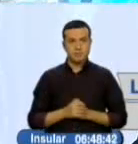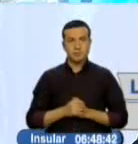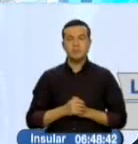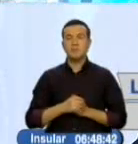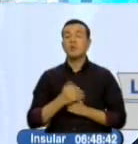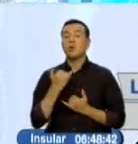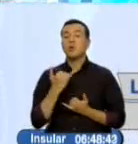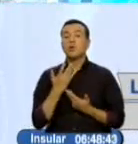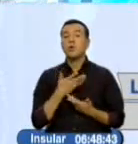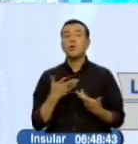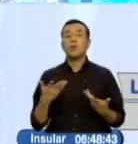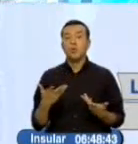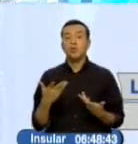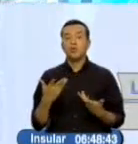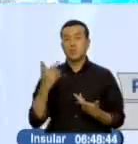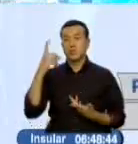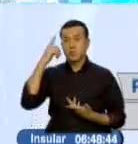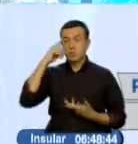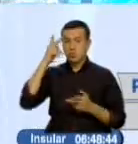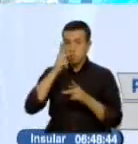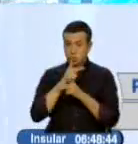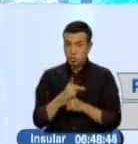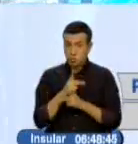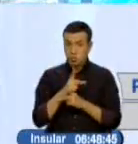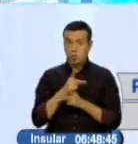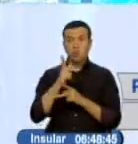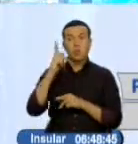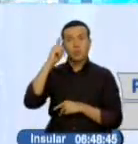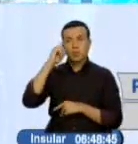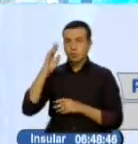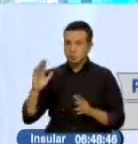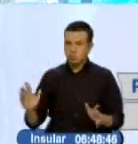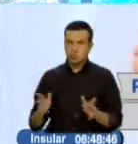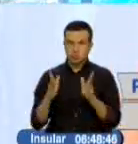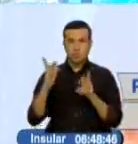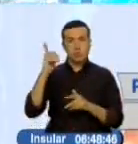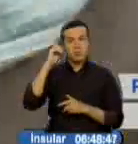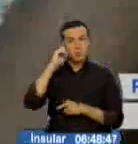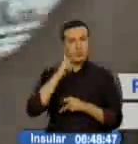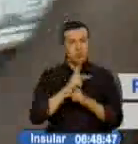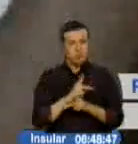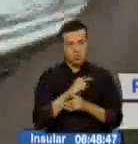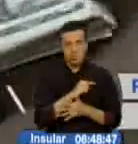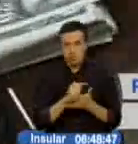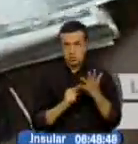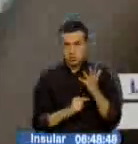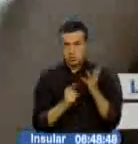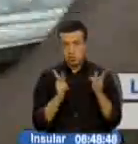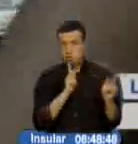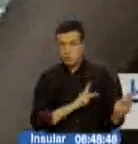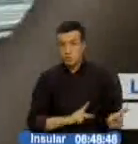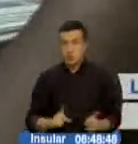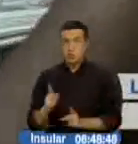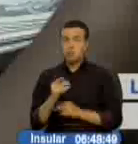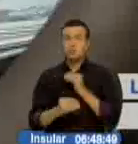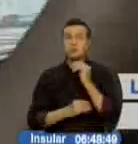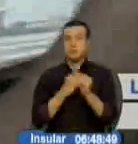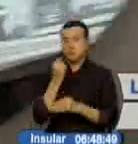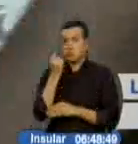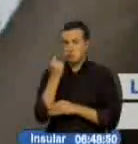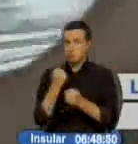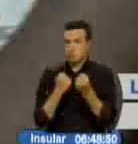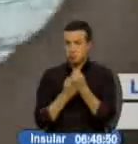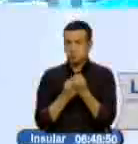concepción que está detrás es que hay un Estado que te cuide, un Estado que te impulse, un Estado que te proteja. Para la ejecución del plan, se ha establecido el